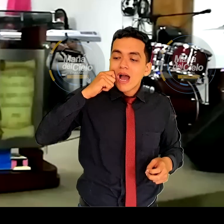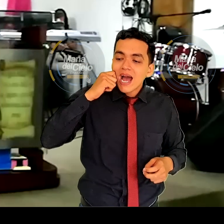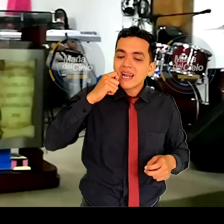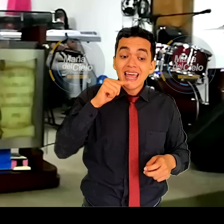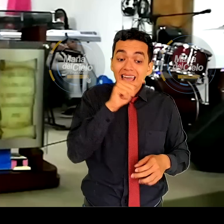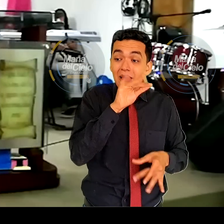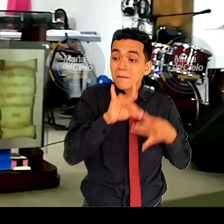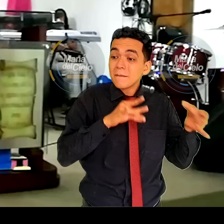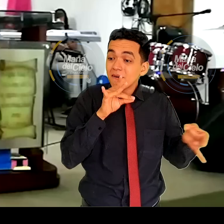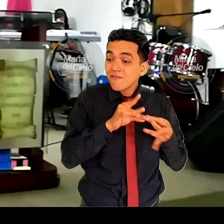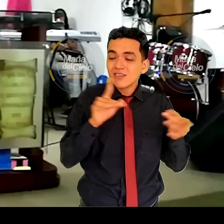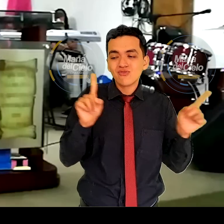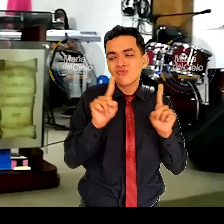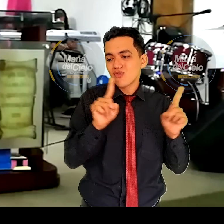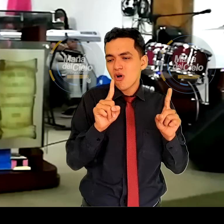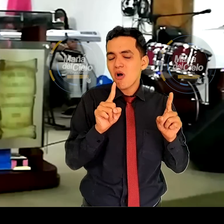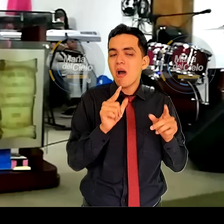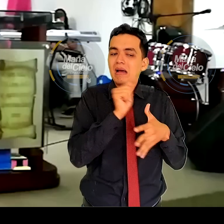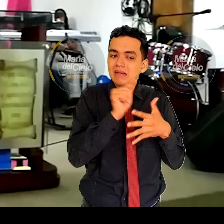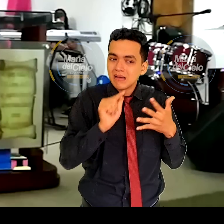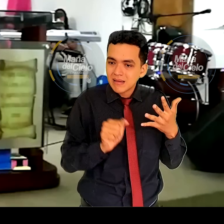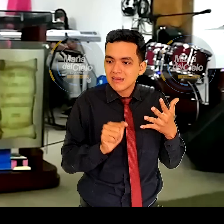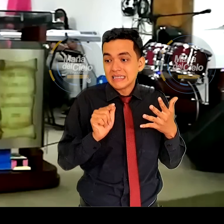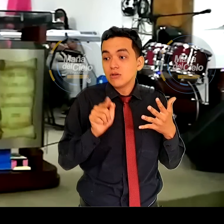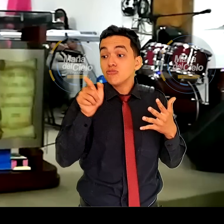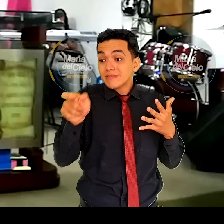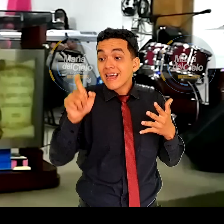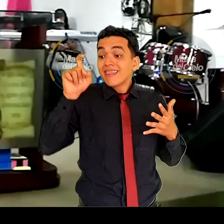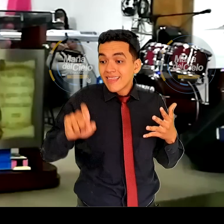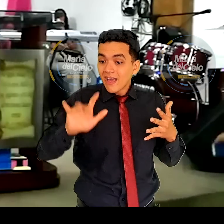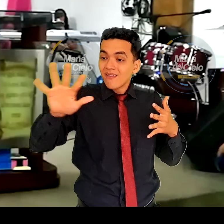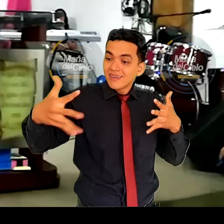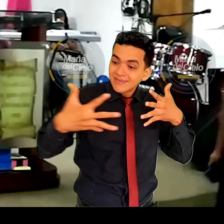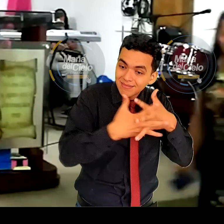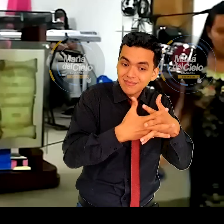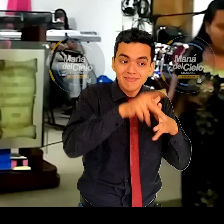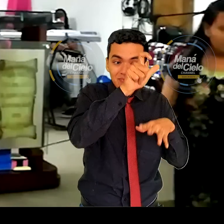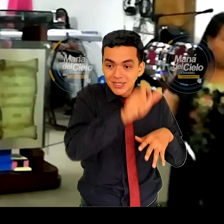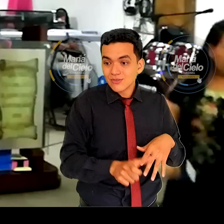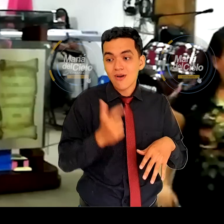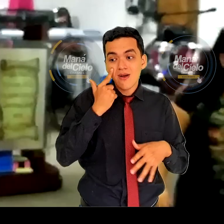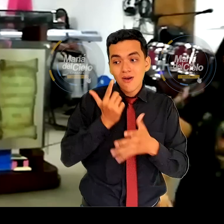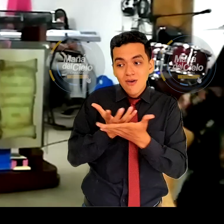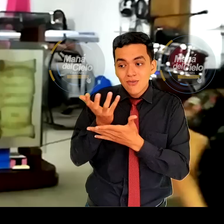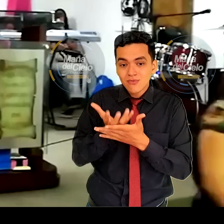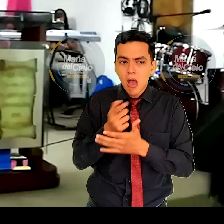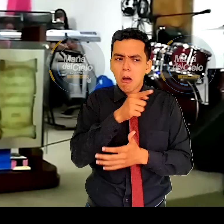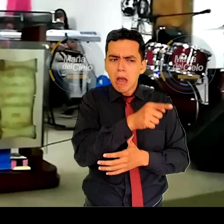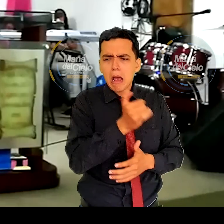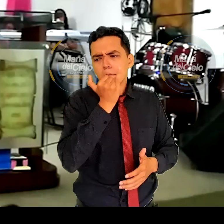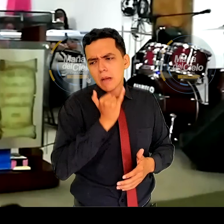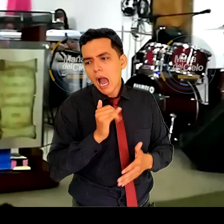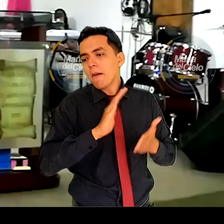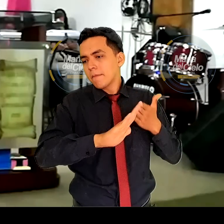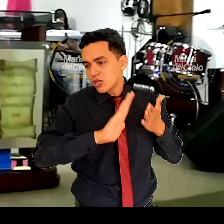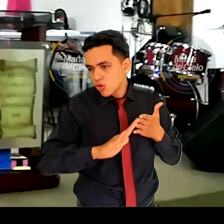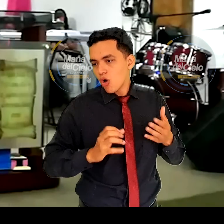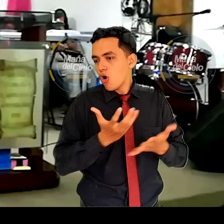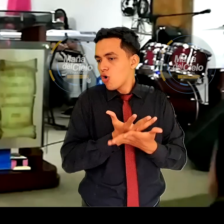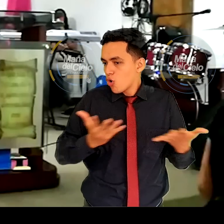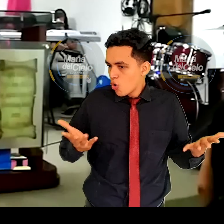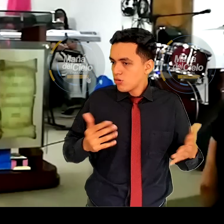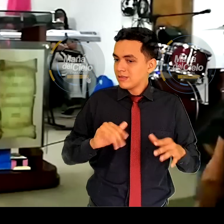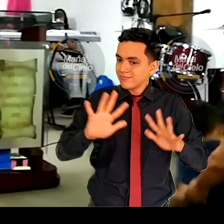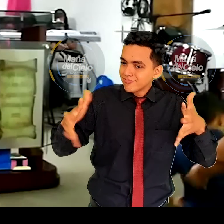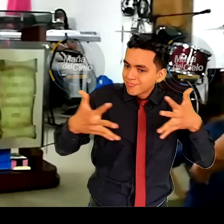yo aprendo a trabajar con las fortalezas de mi esposo y a perdonar sus debilidades, pues hombre, yo estoy sembrando y lo que yo